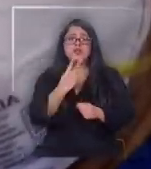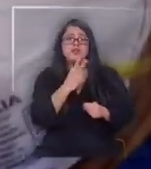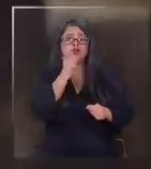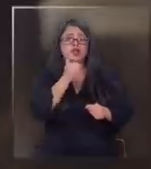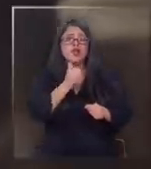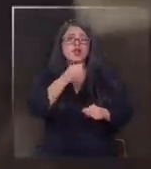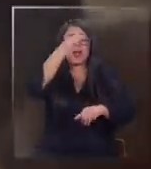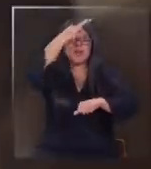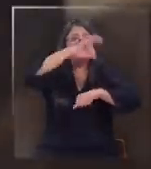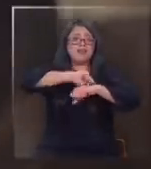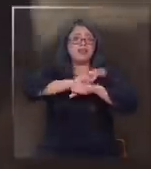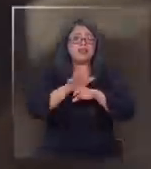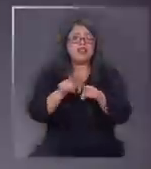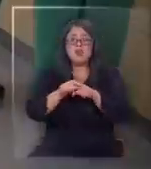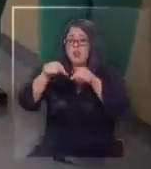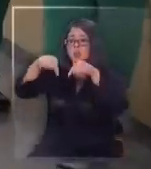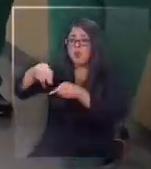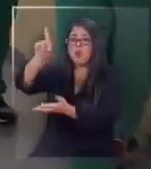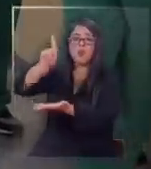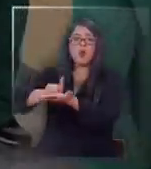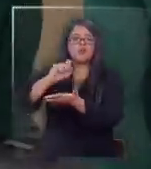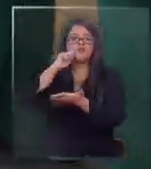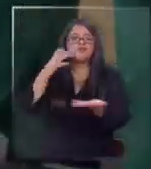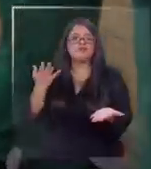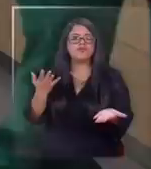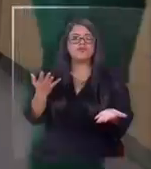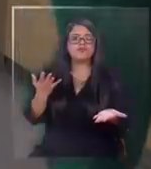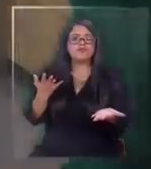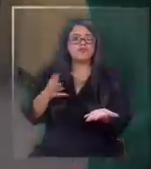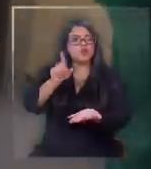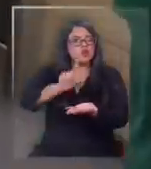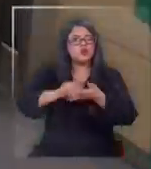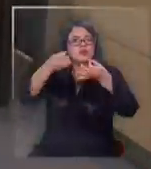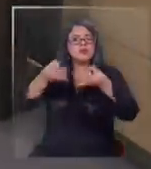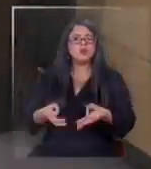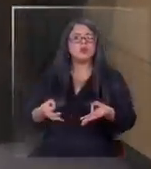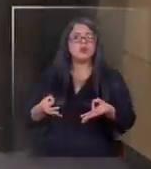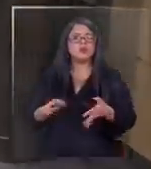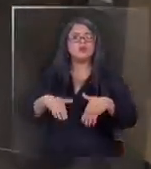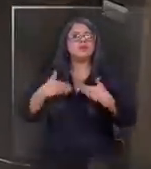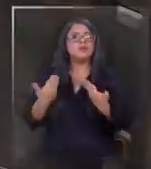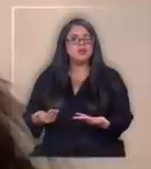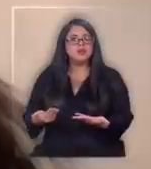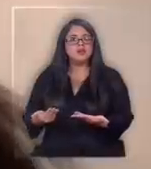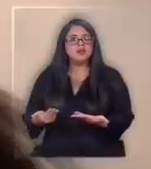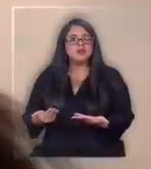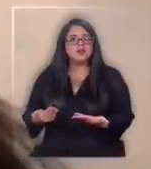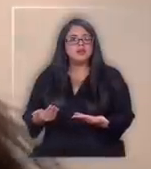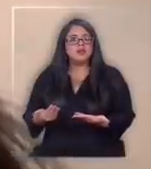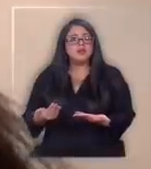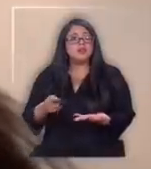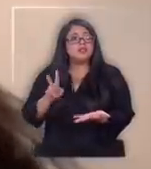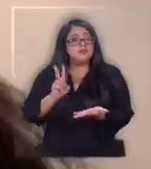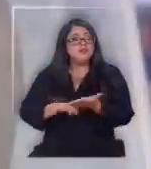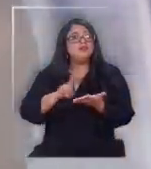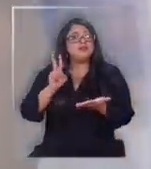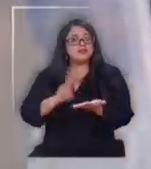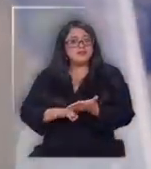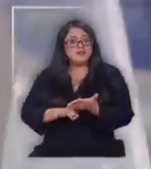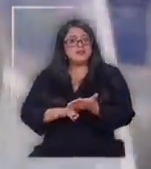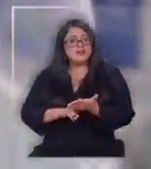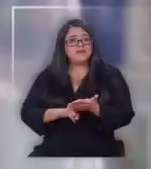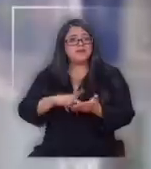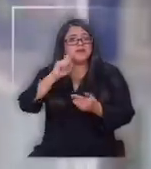virus, han hecho de este lugar un espacio relativamente seguro. Por eso es un verdadero sinsentido que